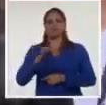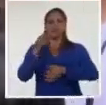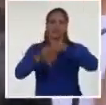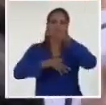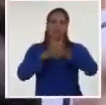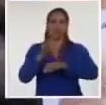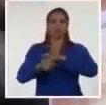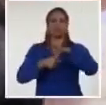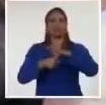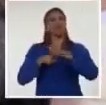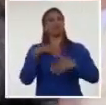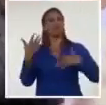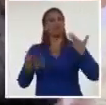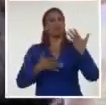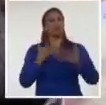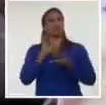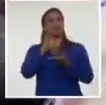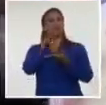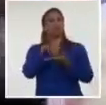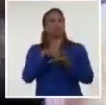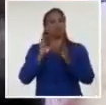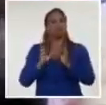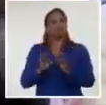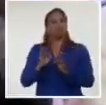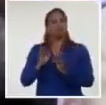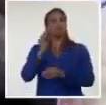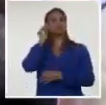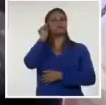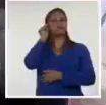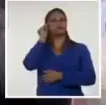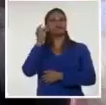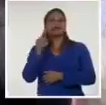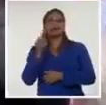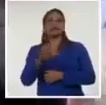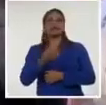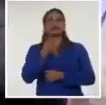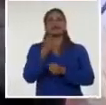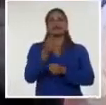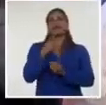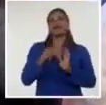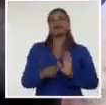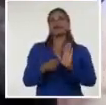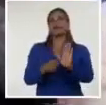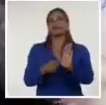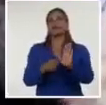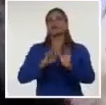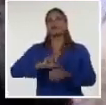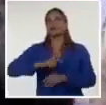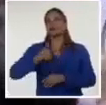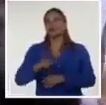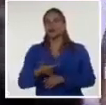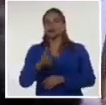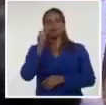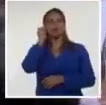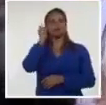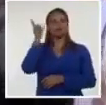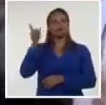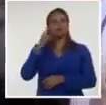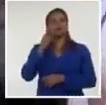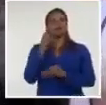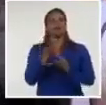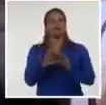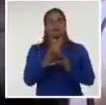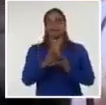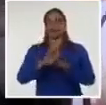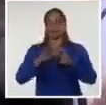aquí, una ciudad que siempre enseña sus potencialidades, su talento, su cultura, su educación y también su